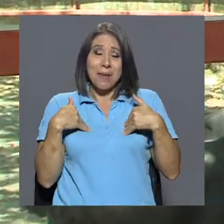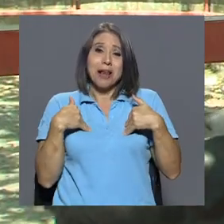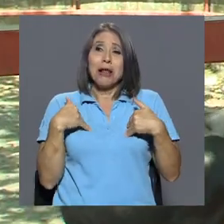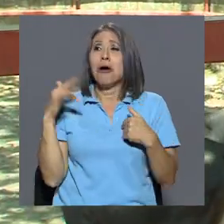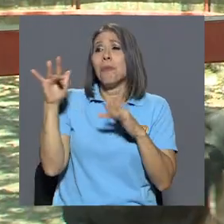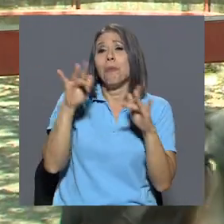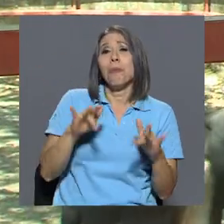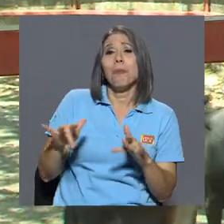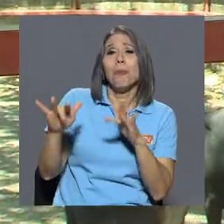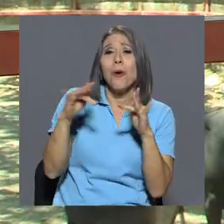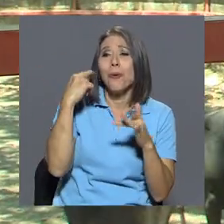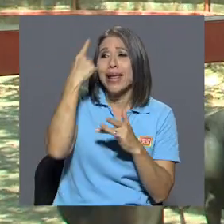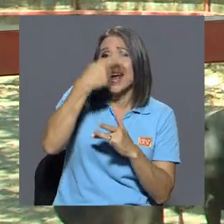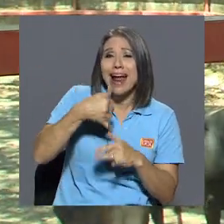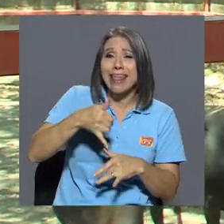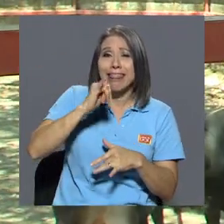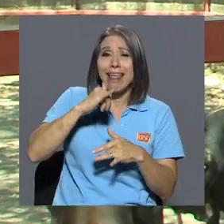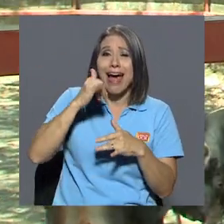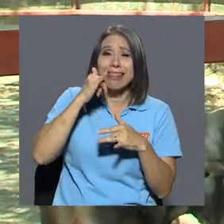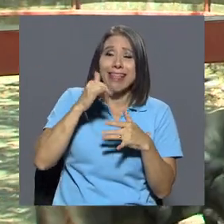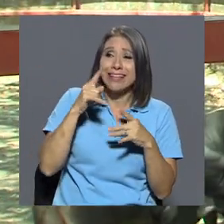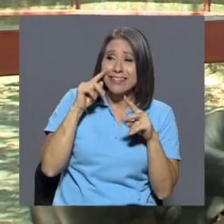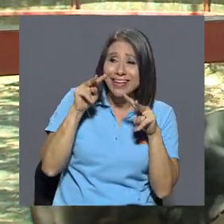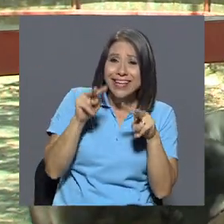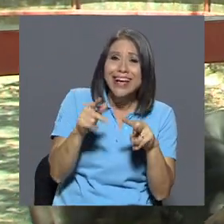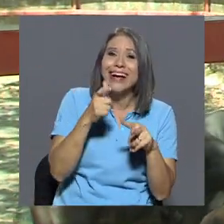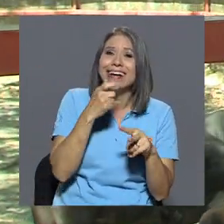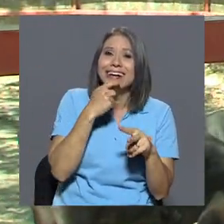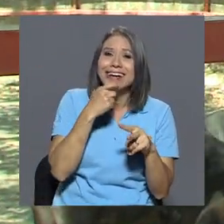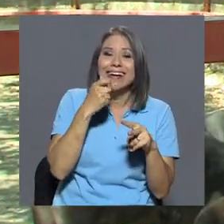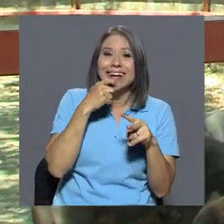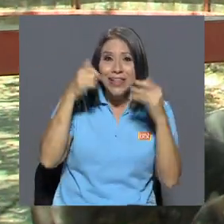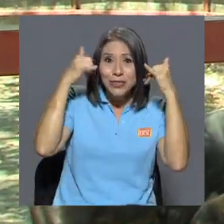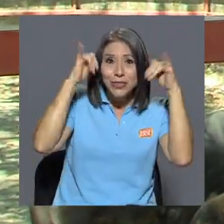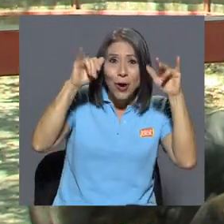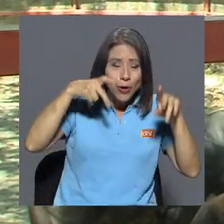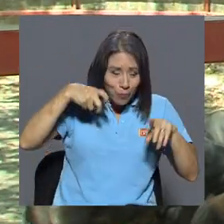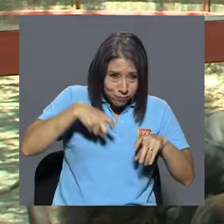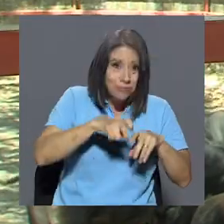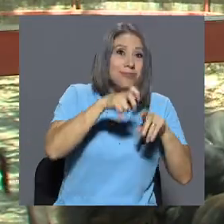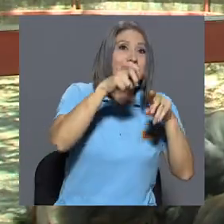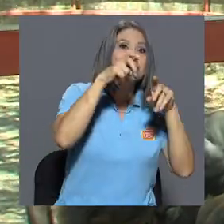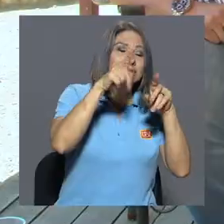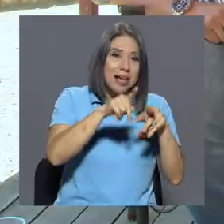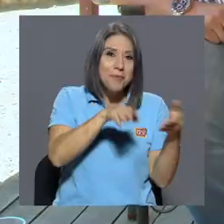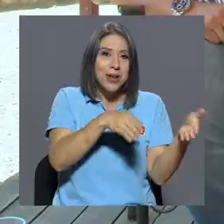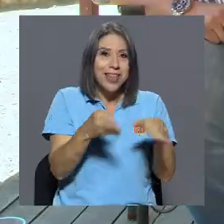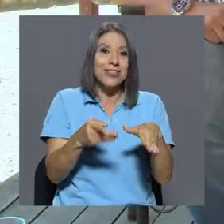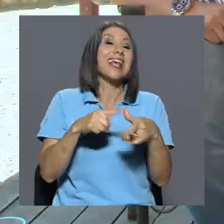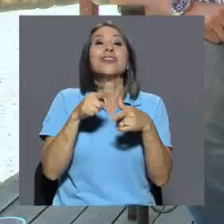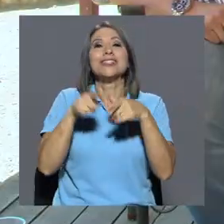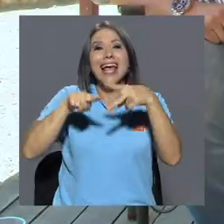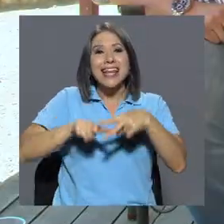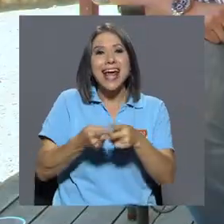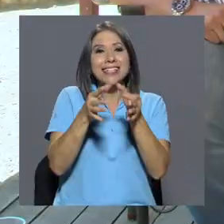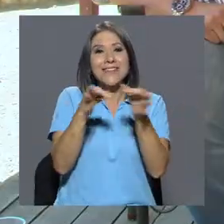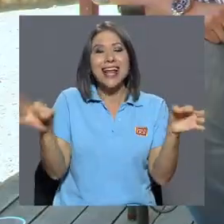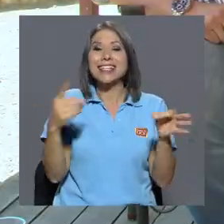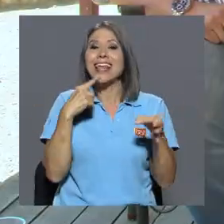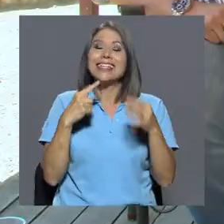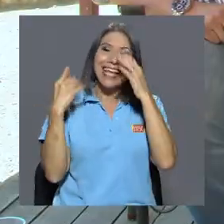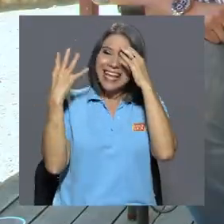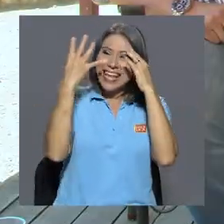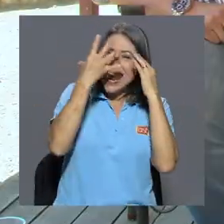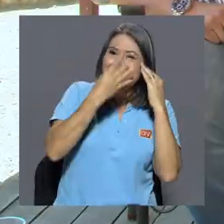Caretanda muriéndose en los cuernos del toro. Ahí nace, ¡qué belleza de animal! A dialogar con la